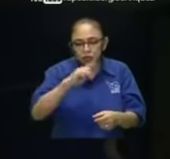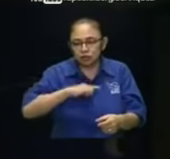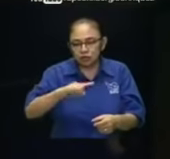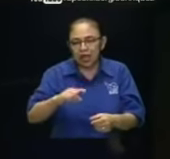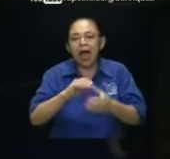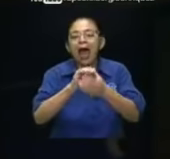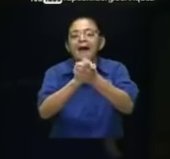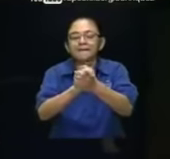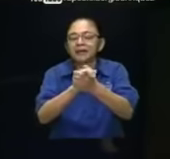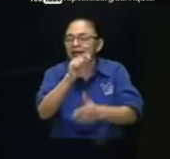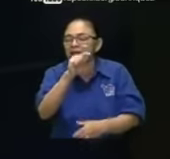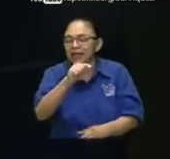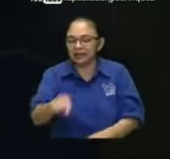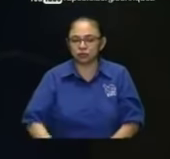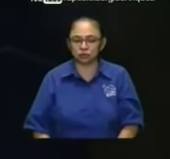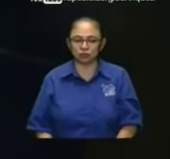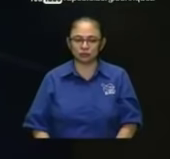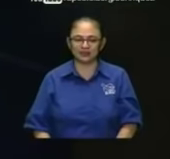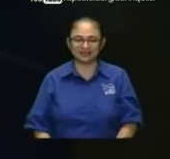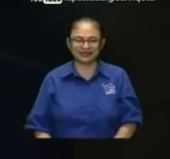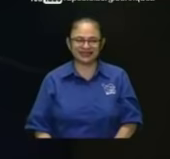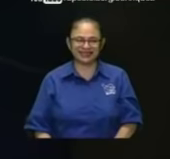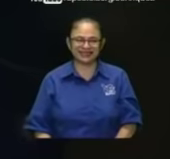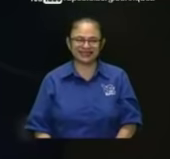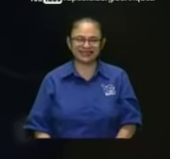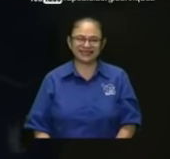No se junte con esa chusma, diría una versión de estas.